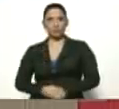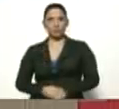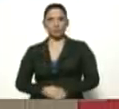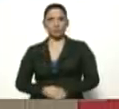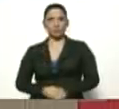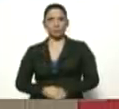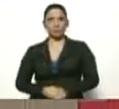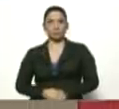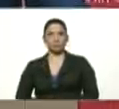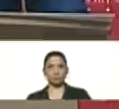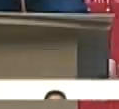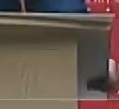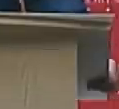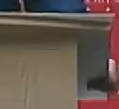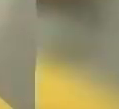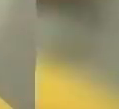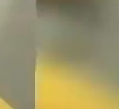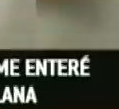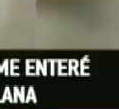testimonios